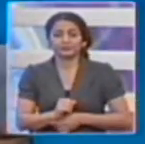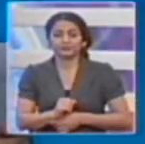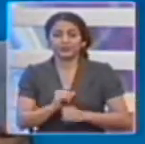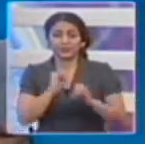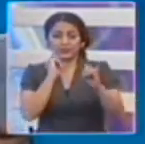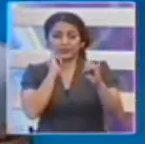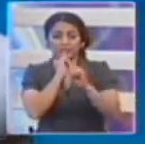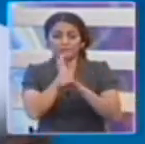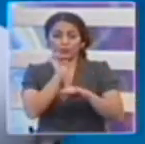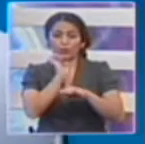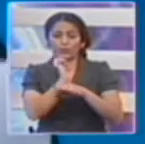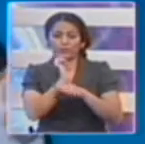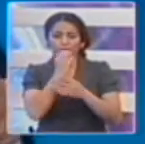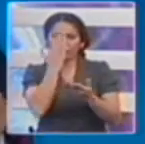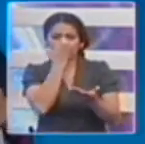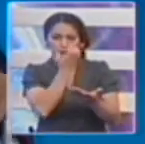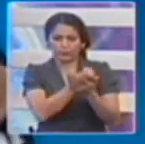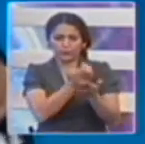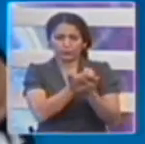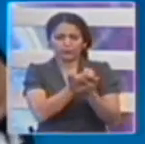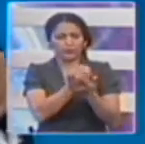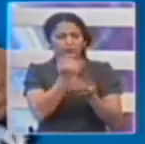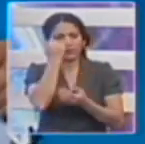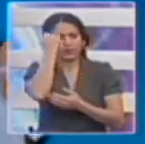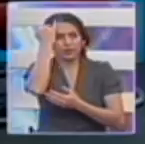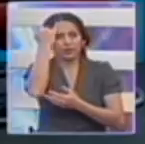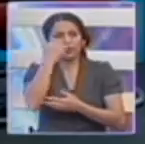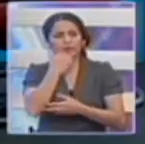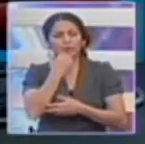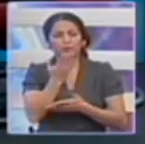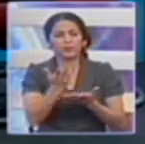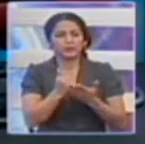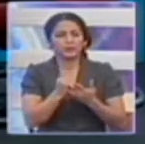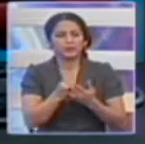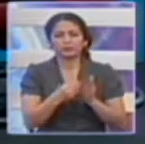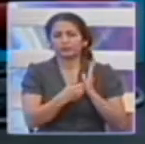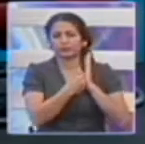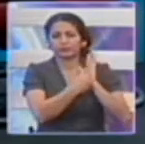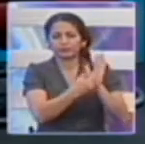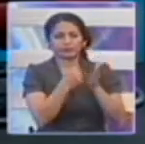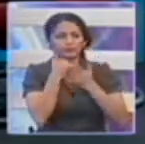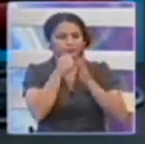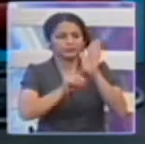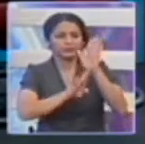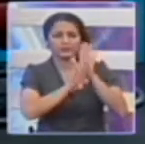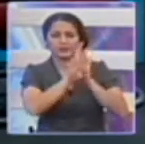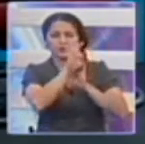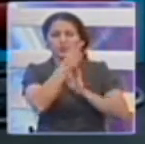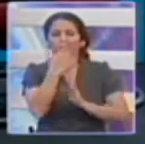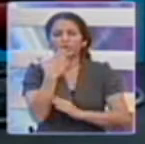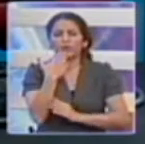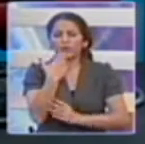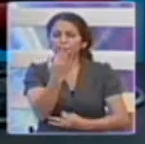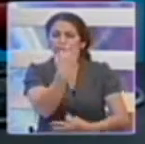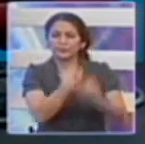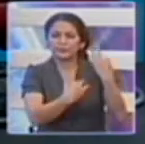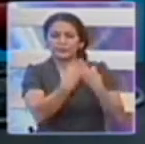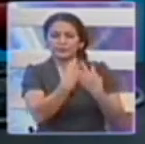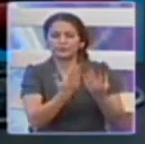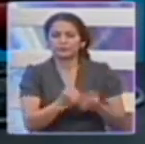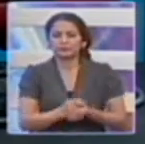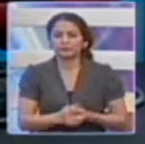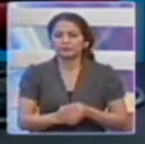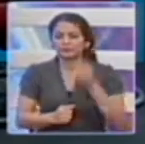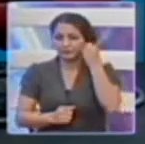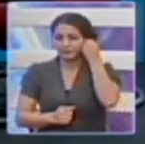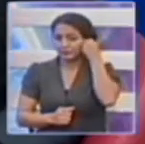Economía Política frente a esto que ustedes le han llamado un modelo de desarrollo para el Ecuador? ¿A qué se están refiriendo? Bueno,